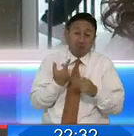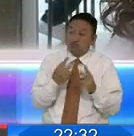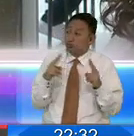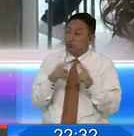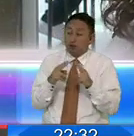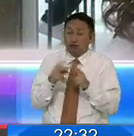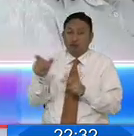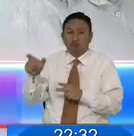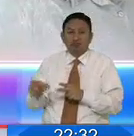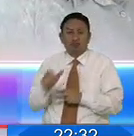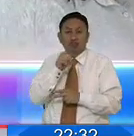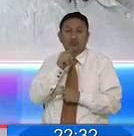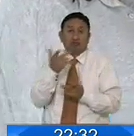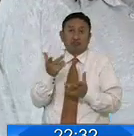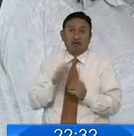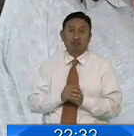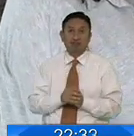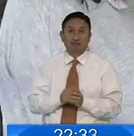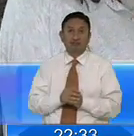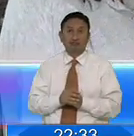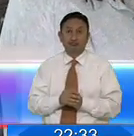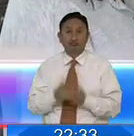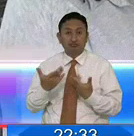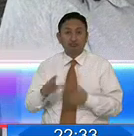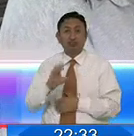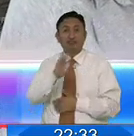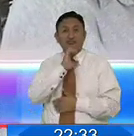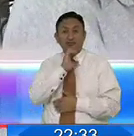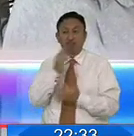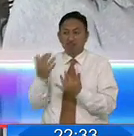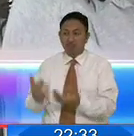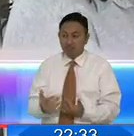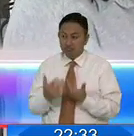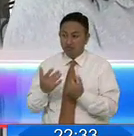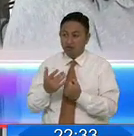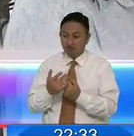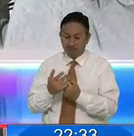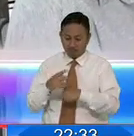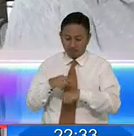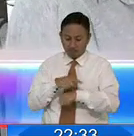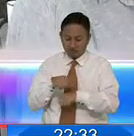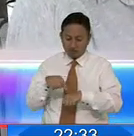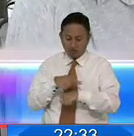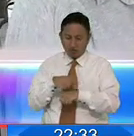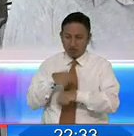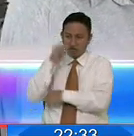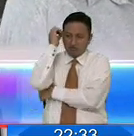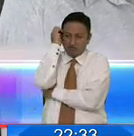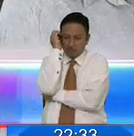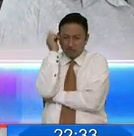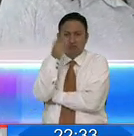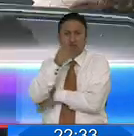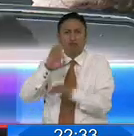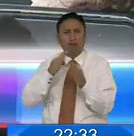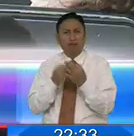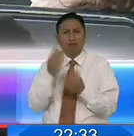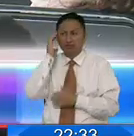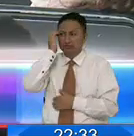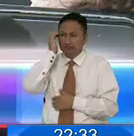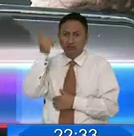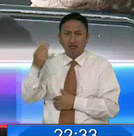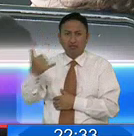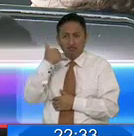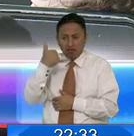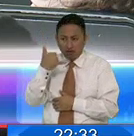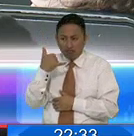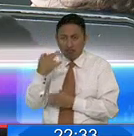identificación le esperaron con la cena pasaron los minutos horas y la desesperación se apoderó de la familia nunca respondía al celular